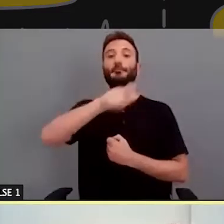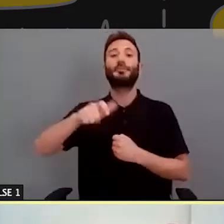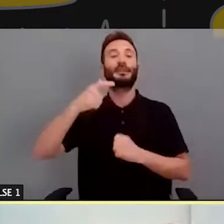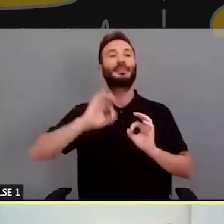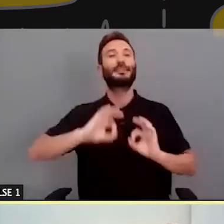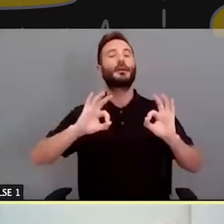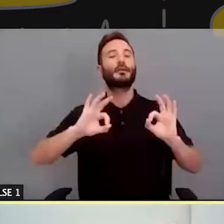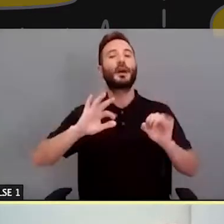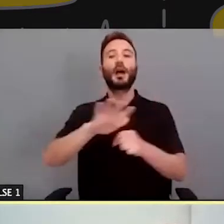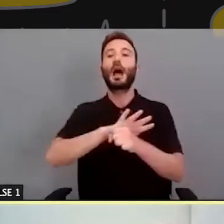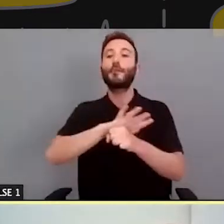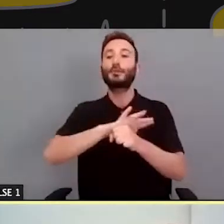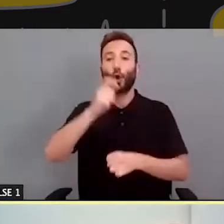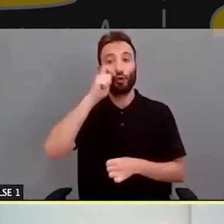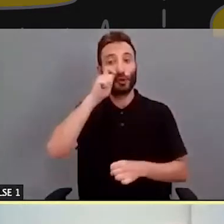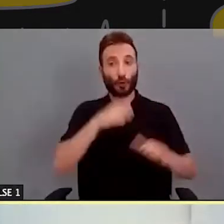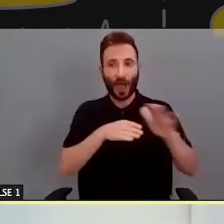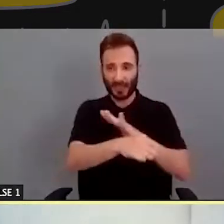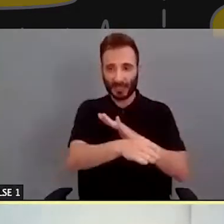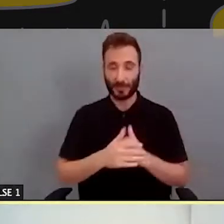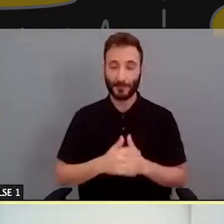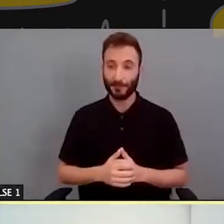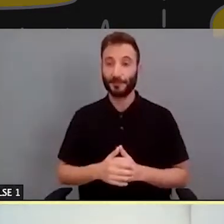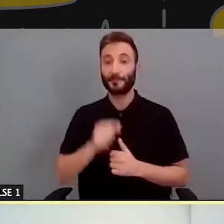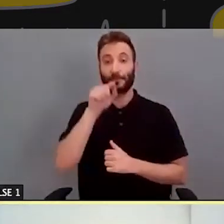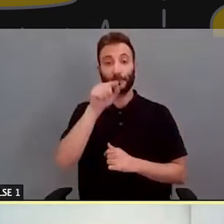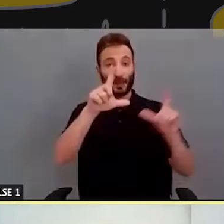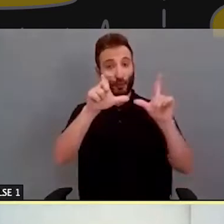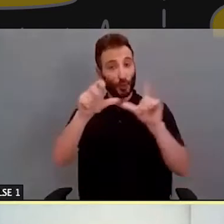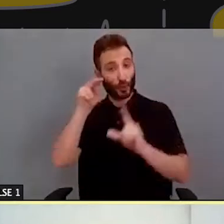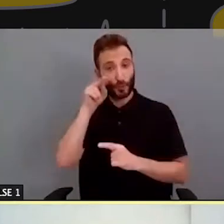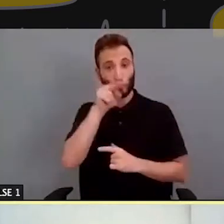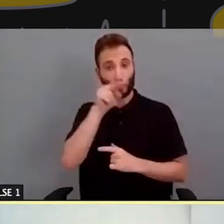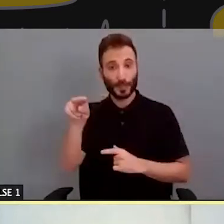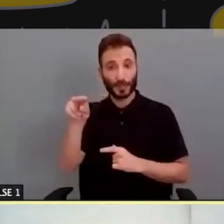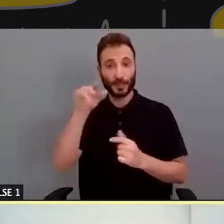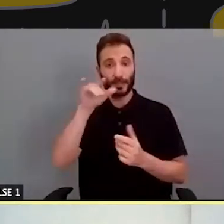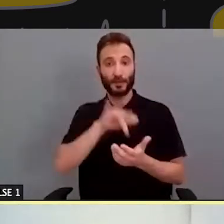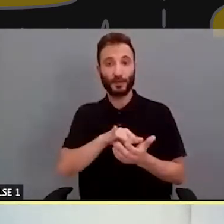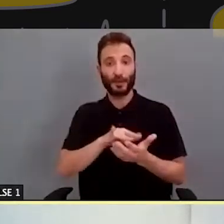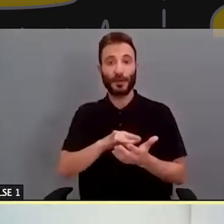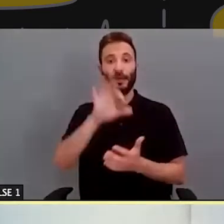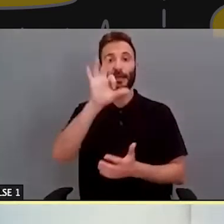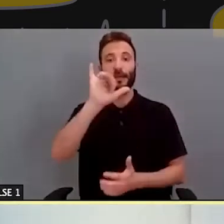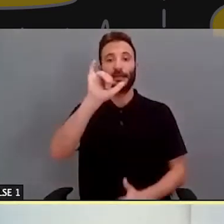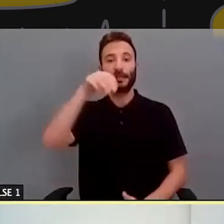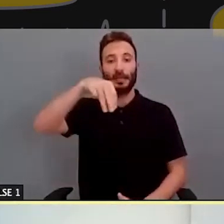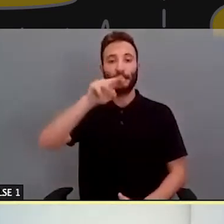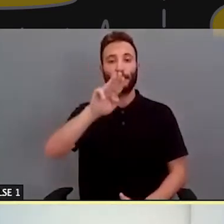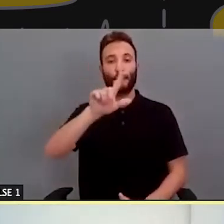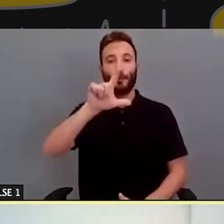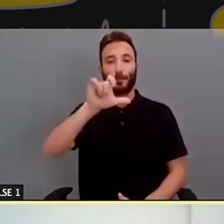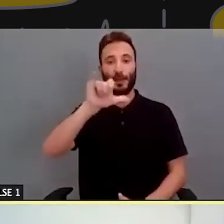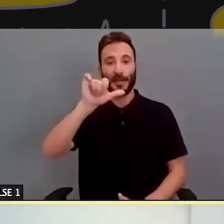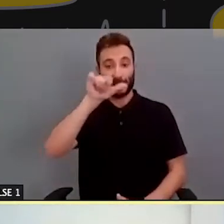del campo del turismo accesible. Aquí podéis ver, por ejemplo, Simple Emma, que es una influencer del